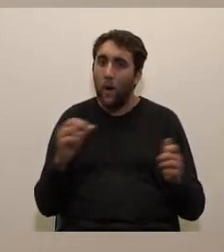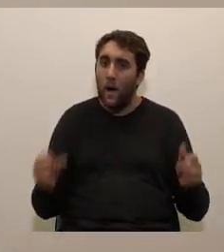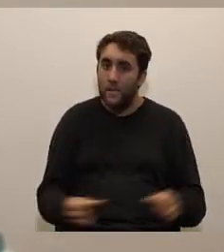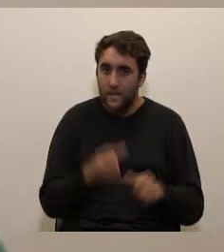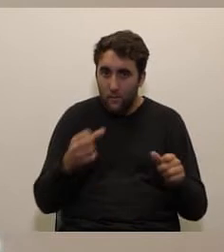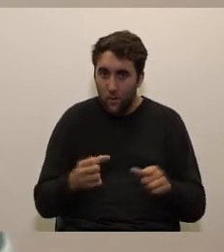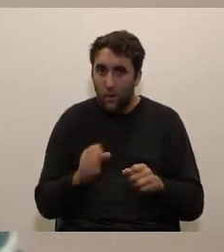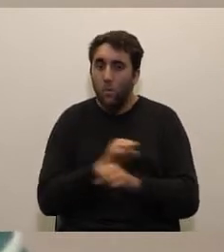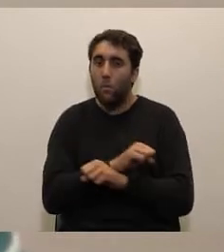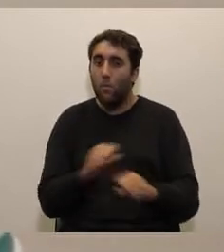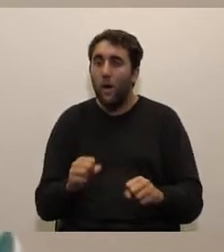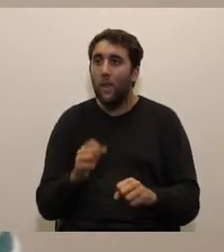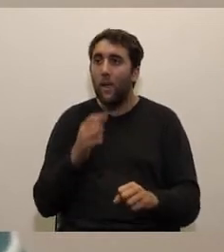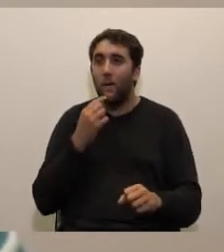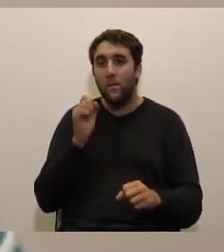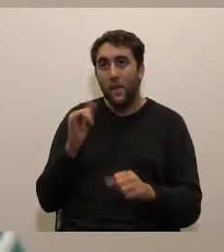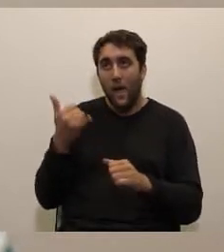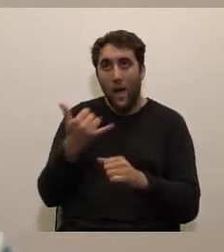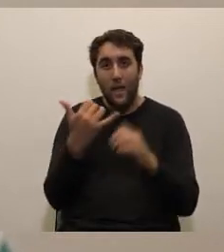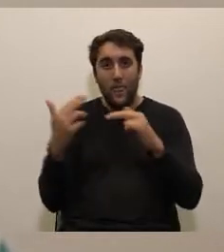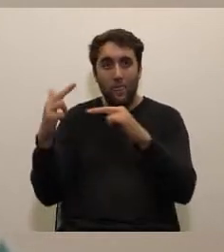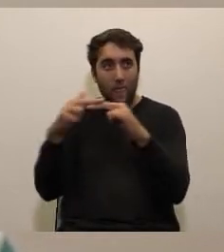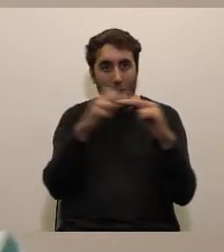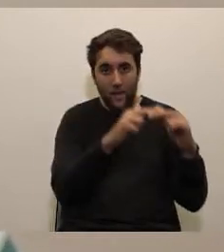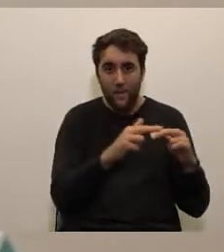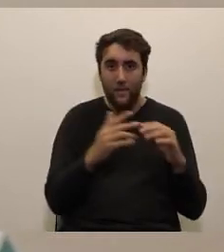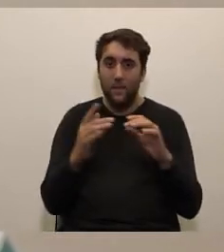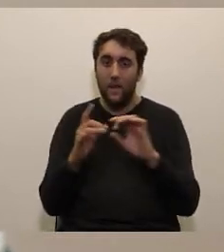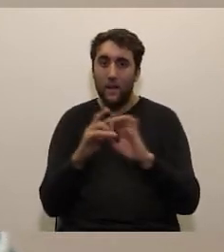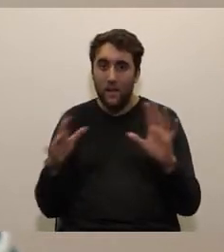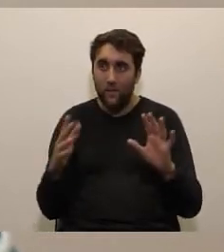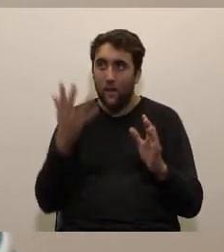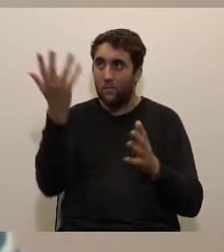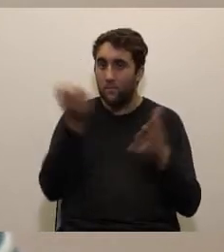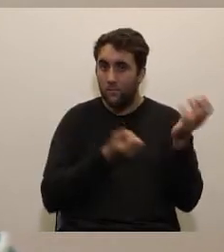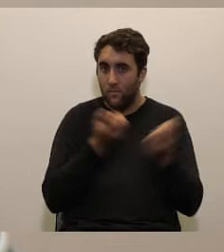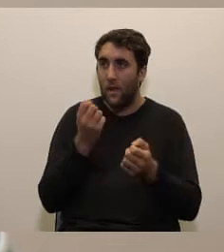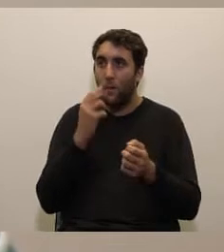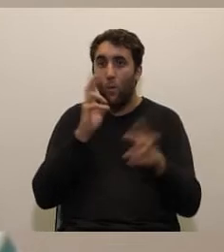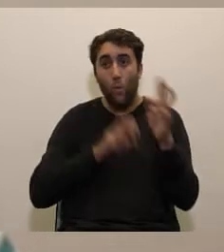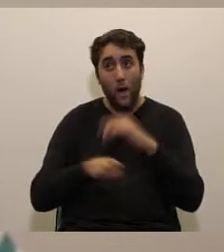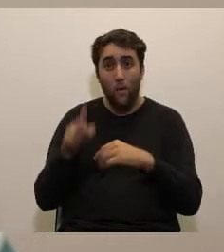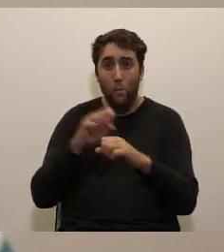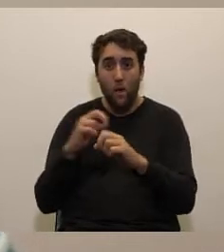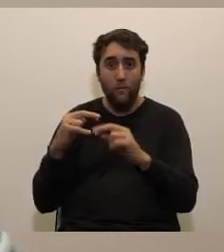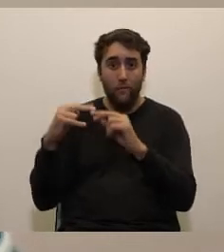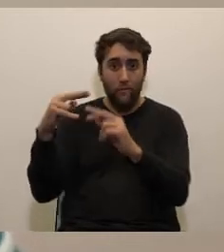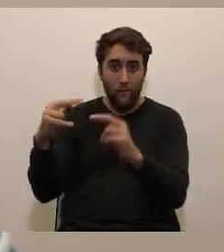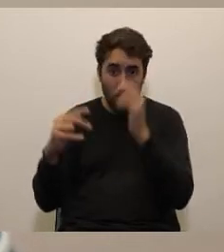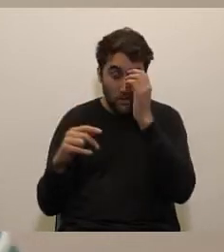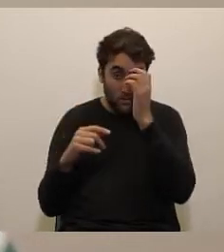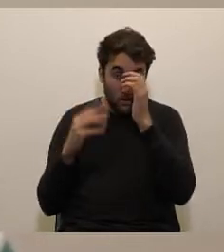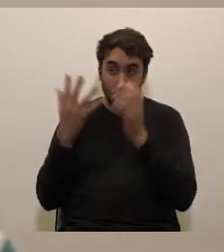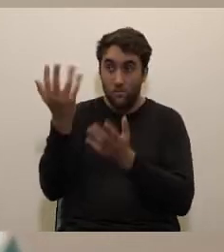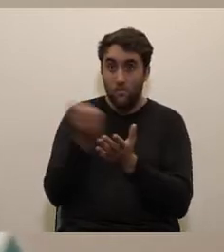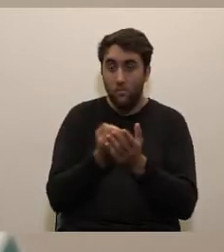esté en sitios de acceso abierto, que sean estables. Eso tampoco es tan sencillo a veces. Como decían,